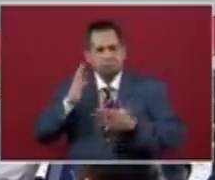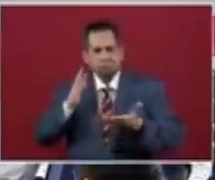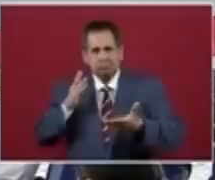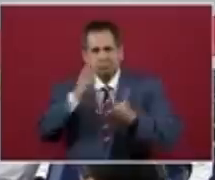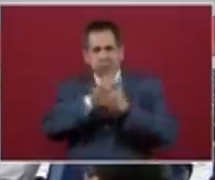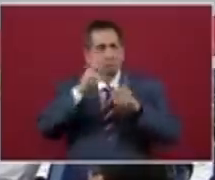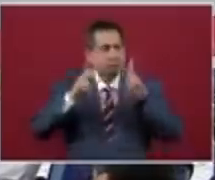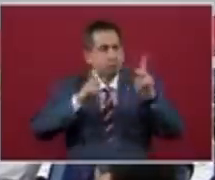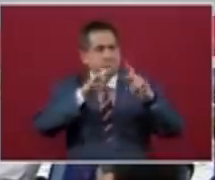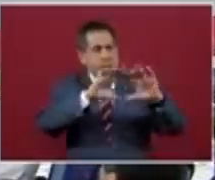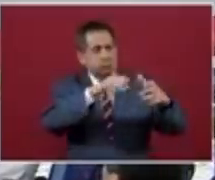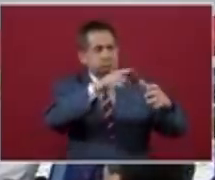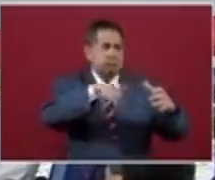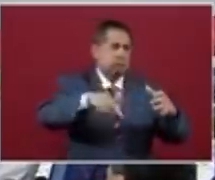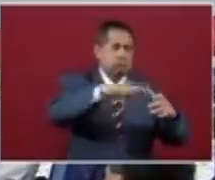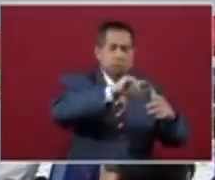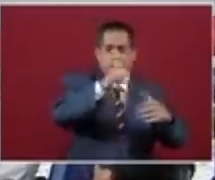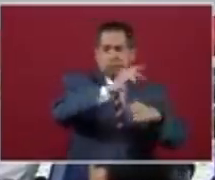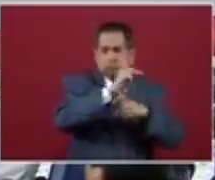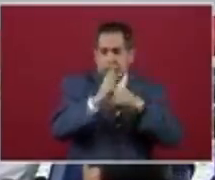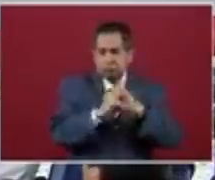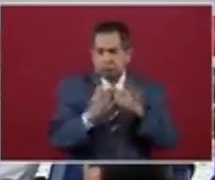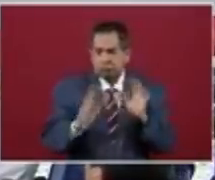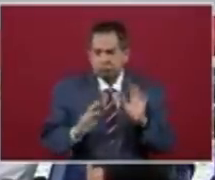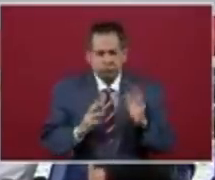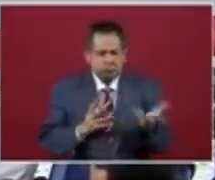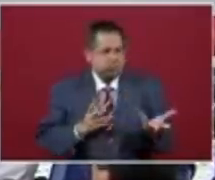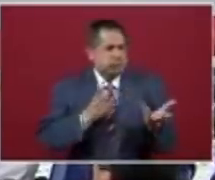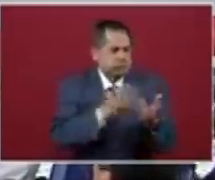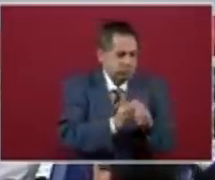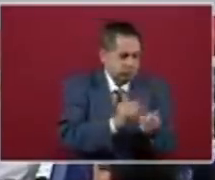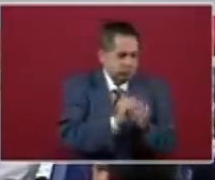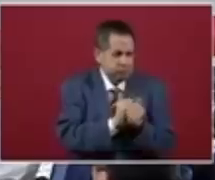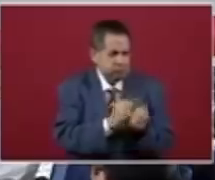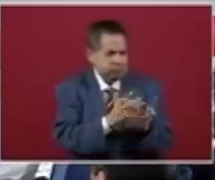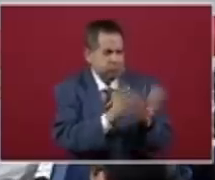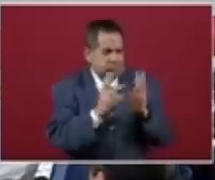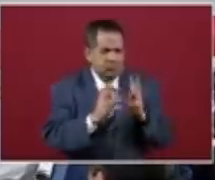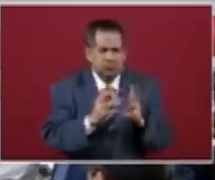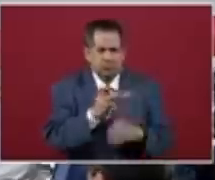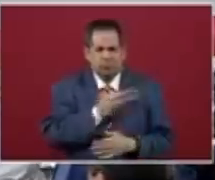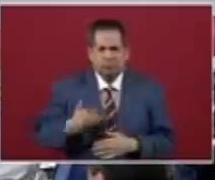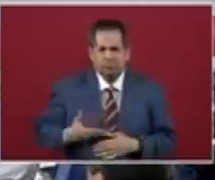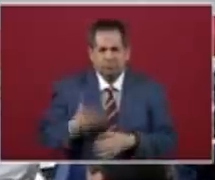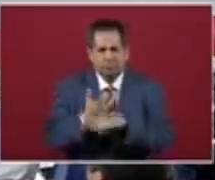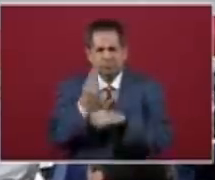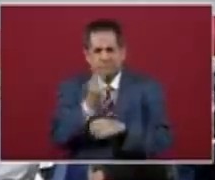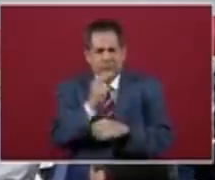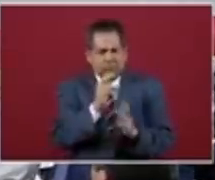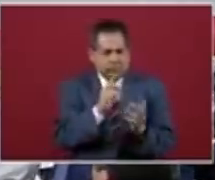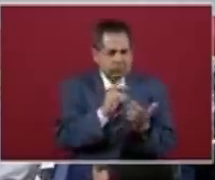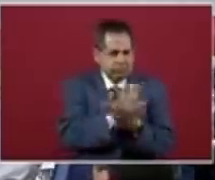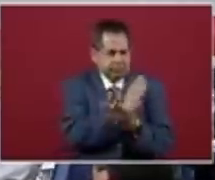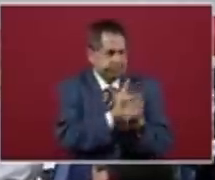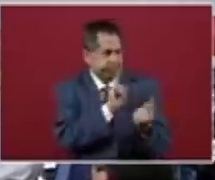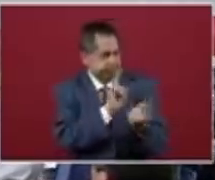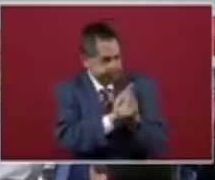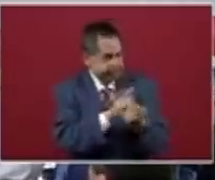las comunidades en el extranjero, aunque no se reúna necesariamente con el presidente de Estados Unidos, Donald Trump? Gracias.